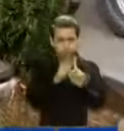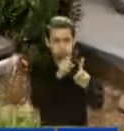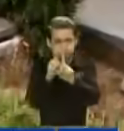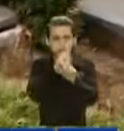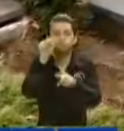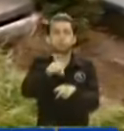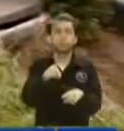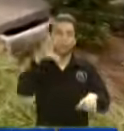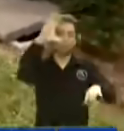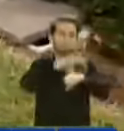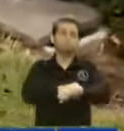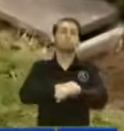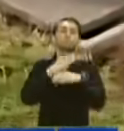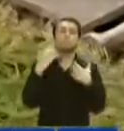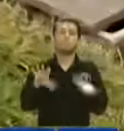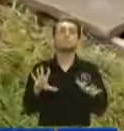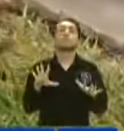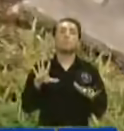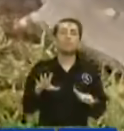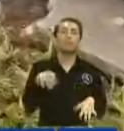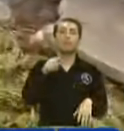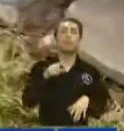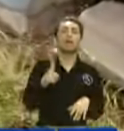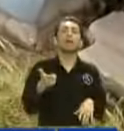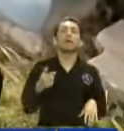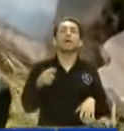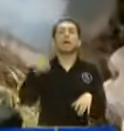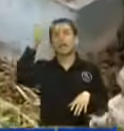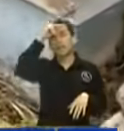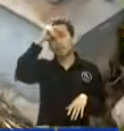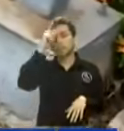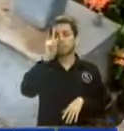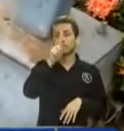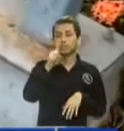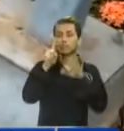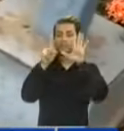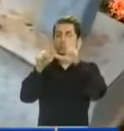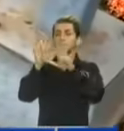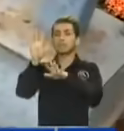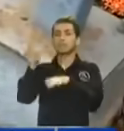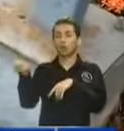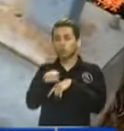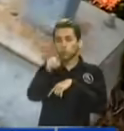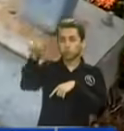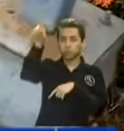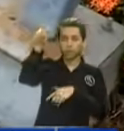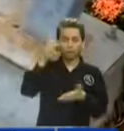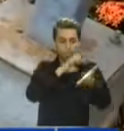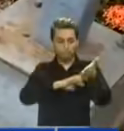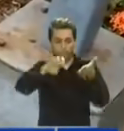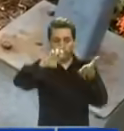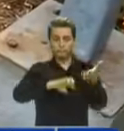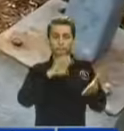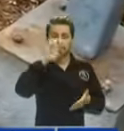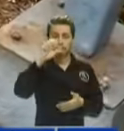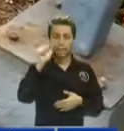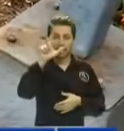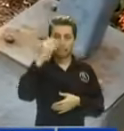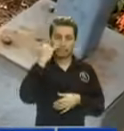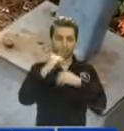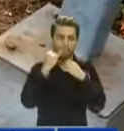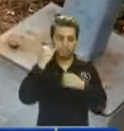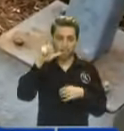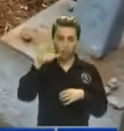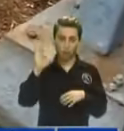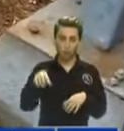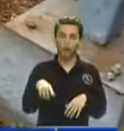fueron capturados y copados en el kilómetro 165 de la ruta al Pacífico. Ahí se localizó tirada